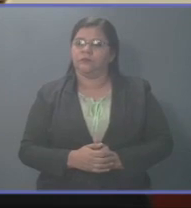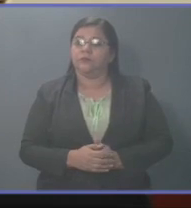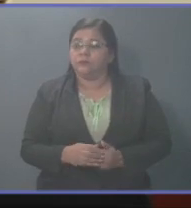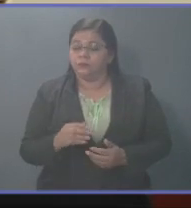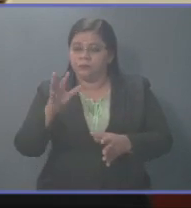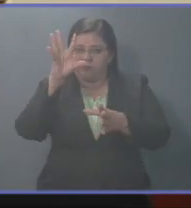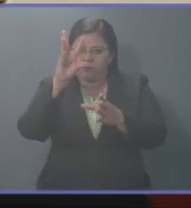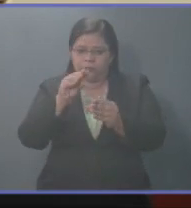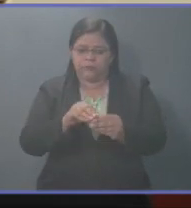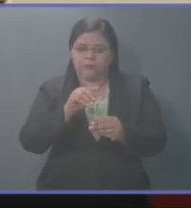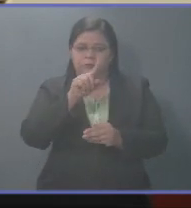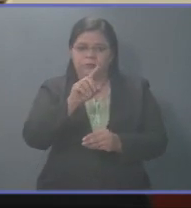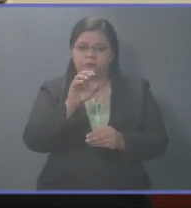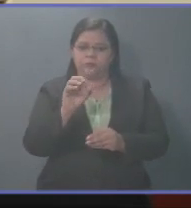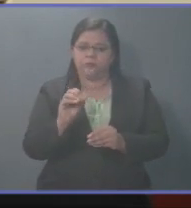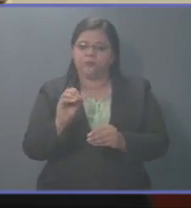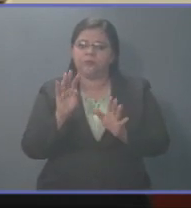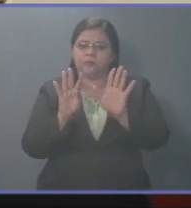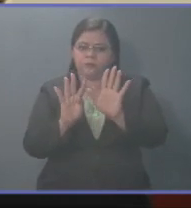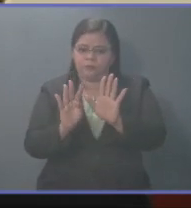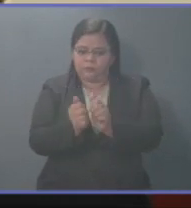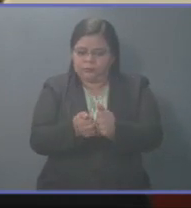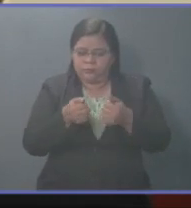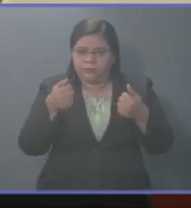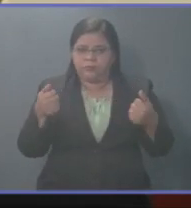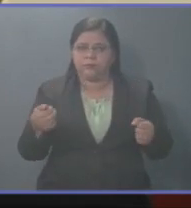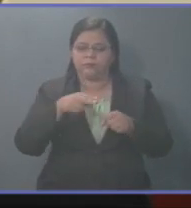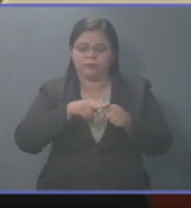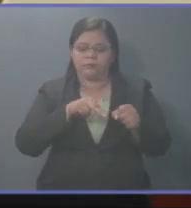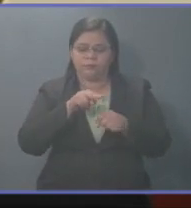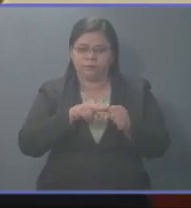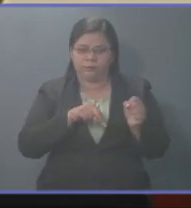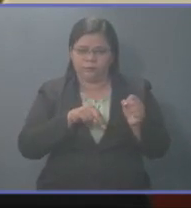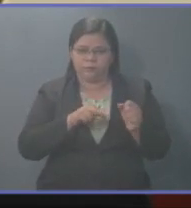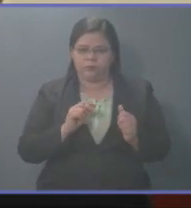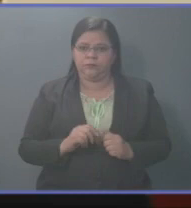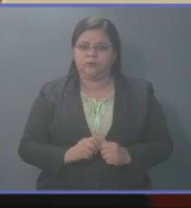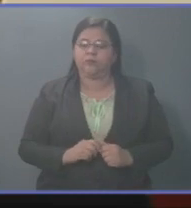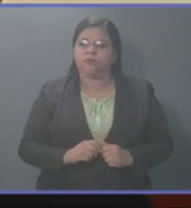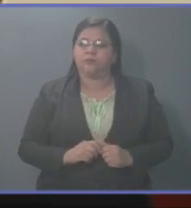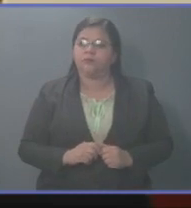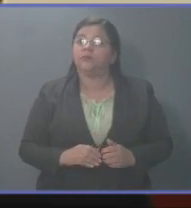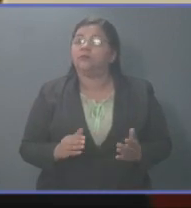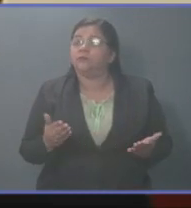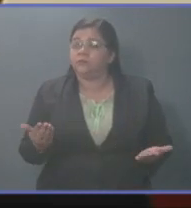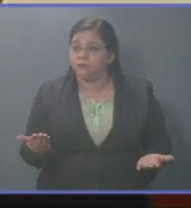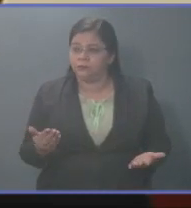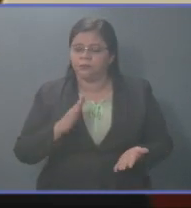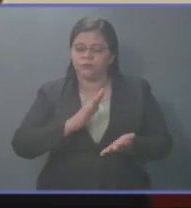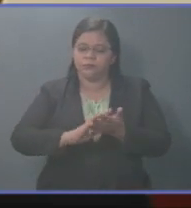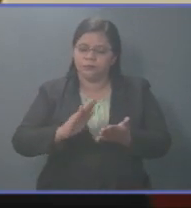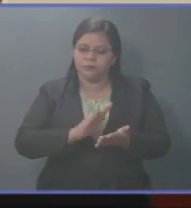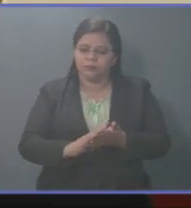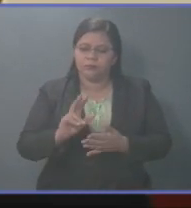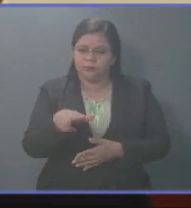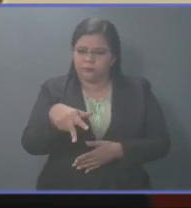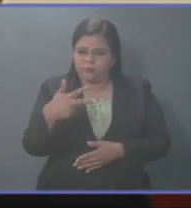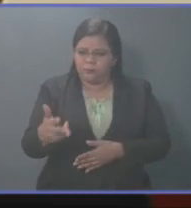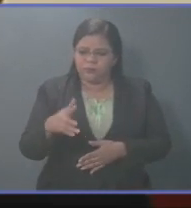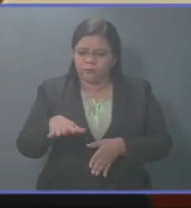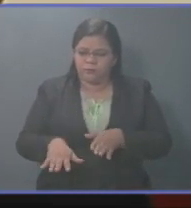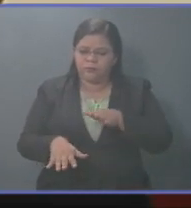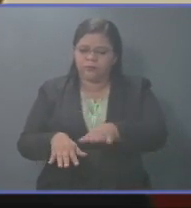por la cantidad de 109 millones de dólares de los Estados Unidos de Norteamérica, para financiar la fase 3 del